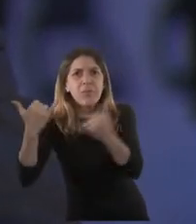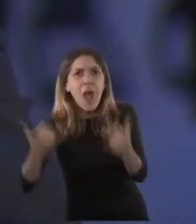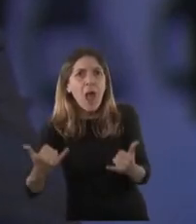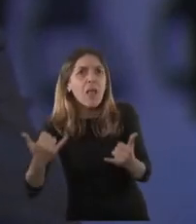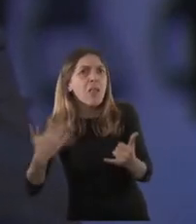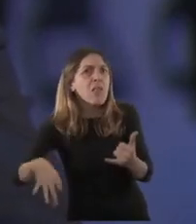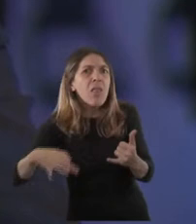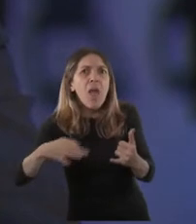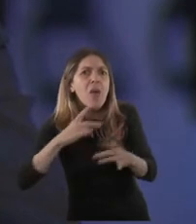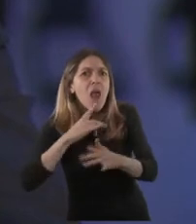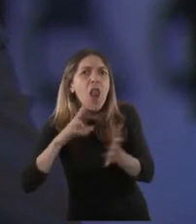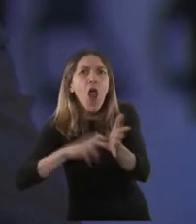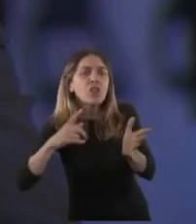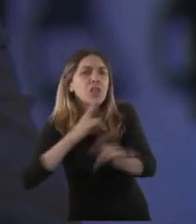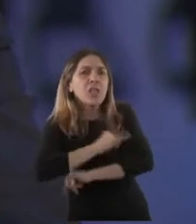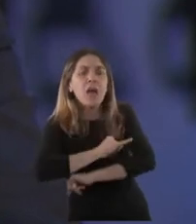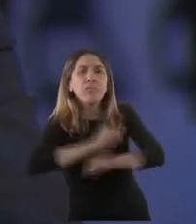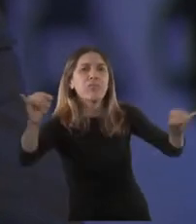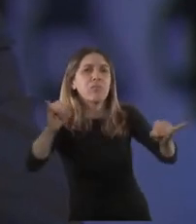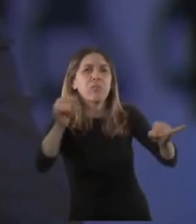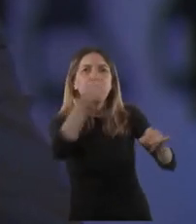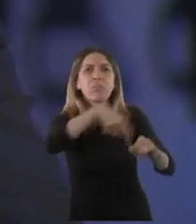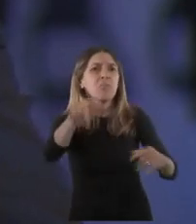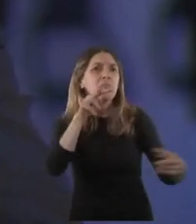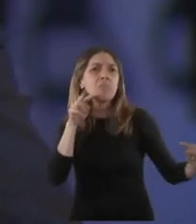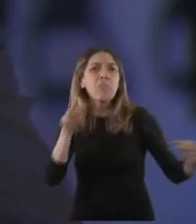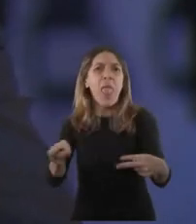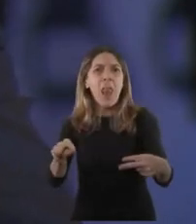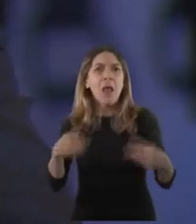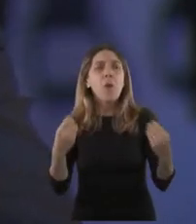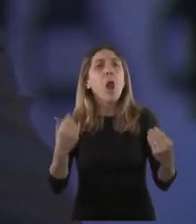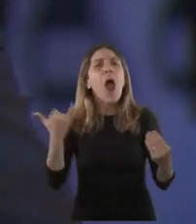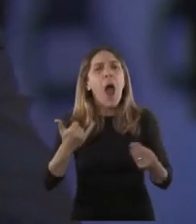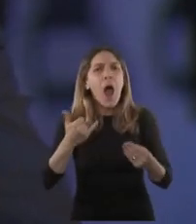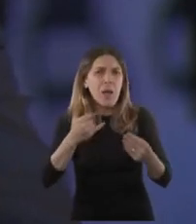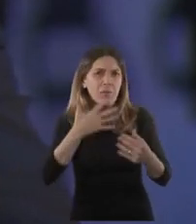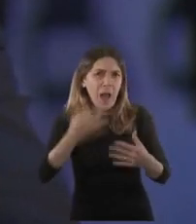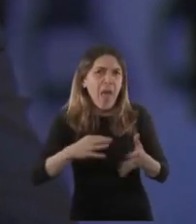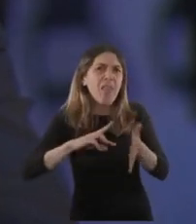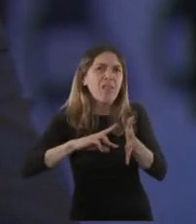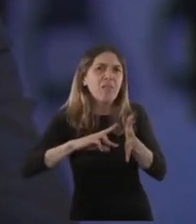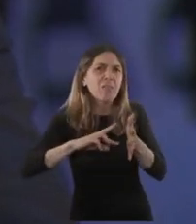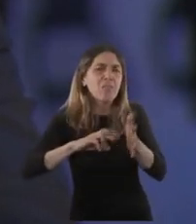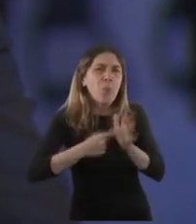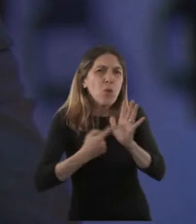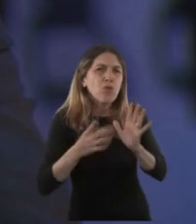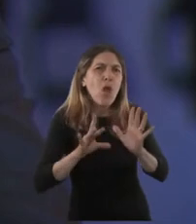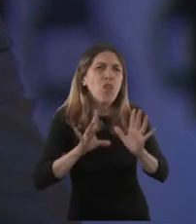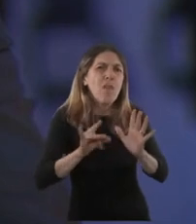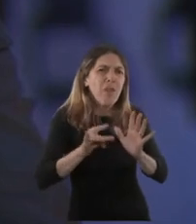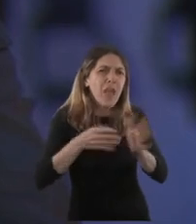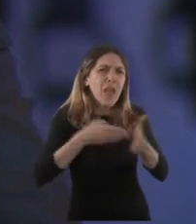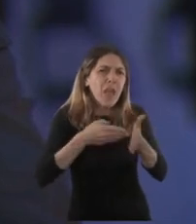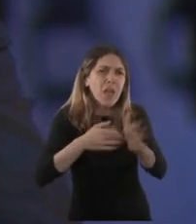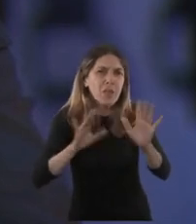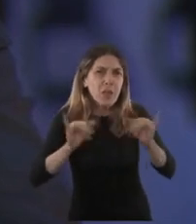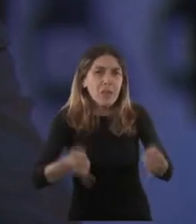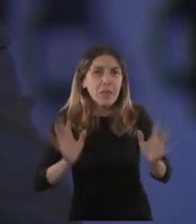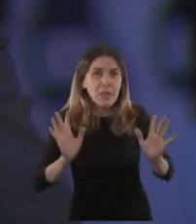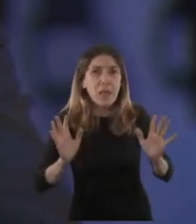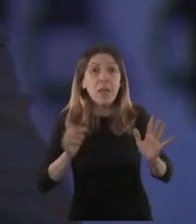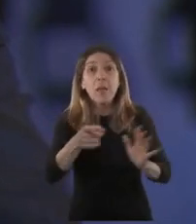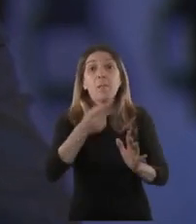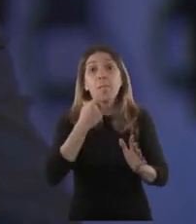mostrar. Porque es cierto que tenemos dificultades, es cierto que a